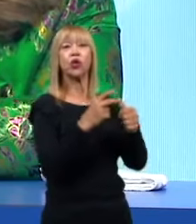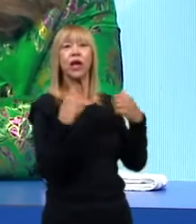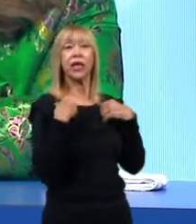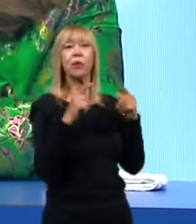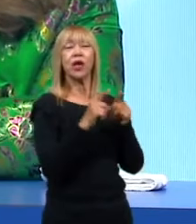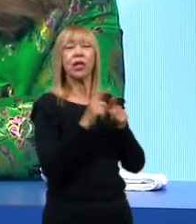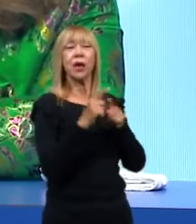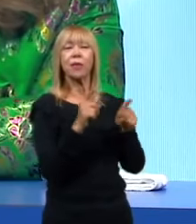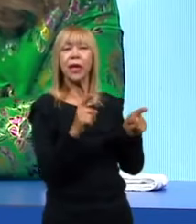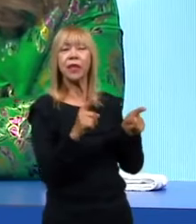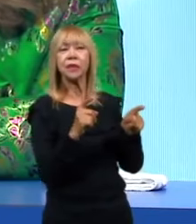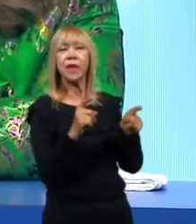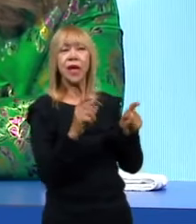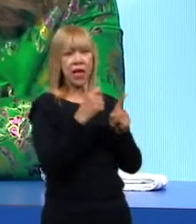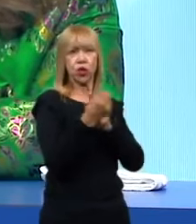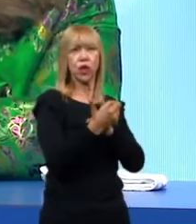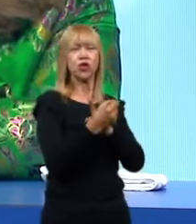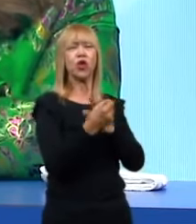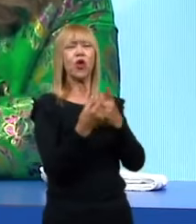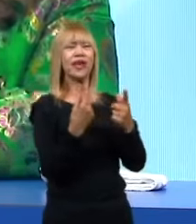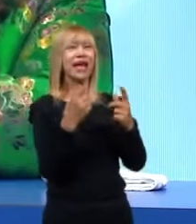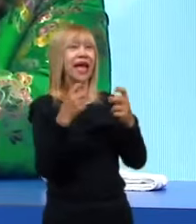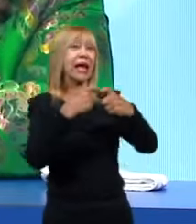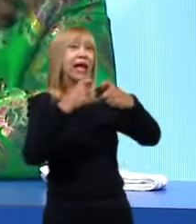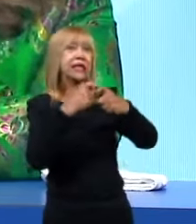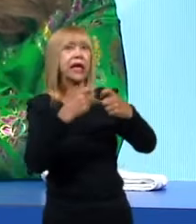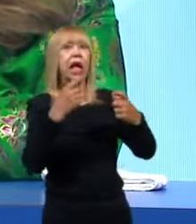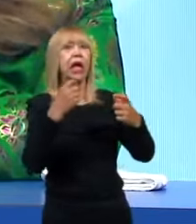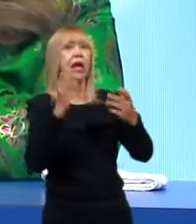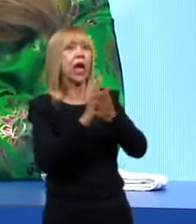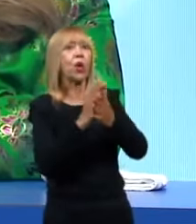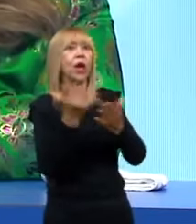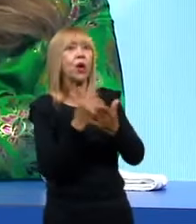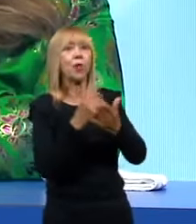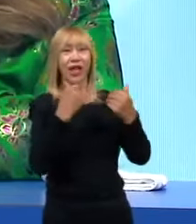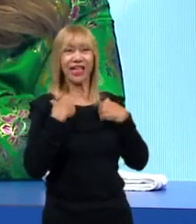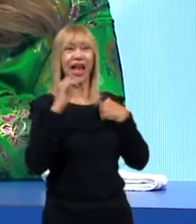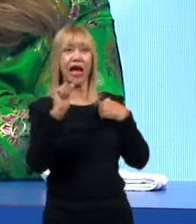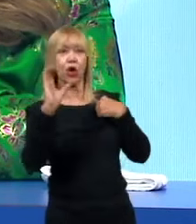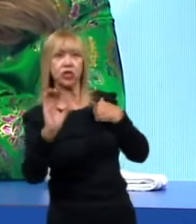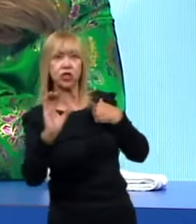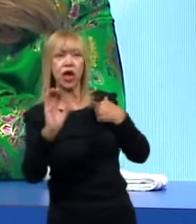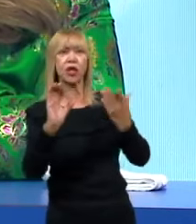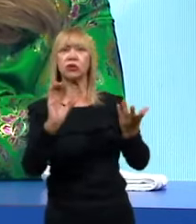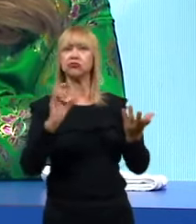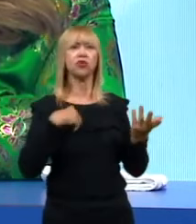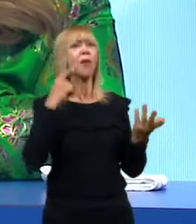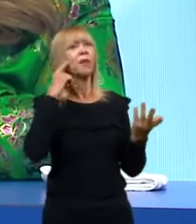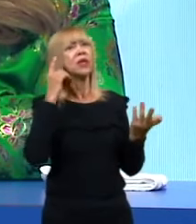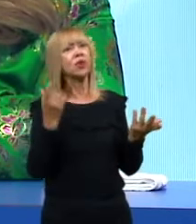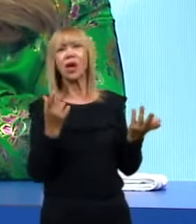tengamos situación eléctrica que aguante, que escuelas nuevas puedan tener aires acondicionados. Yo creo que